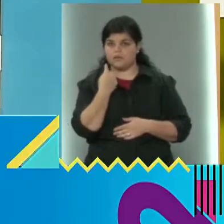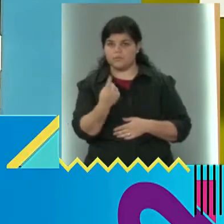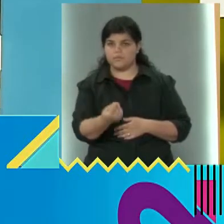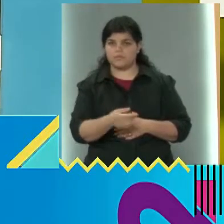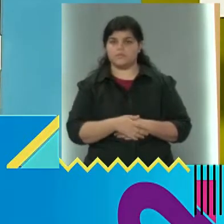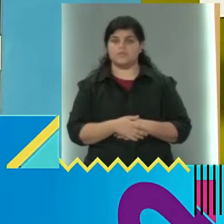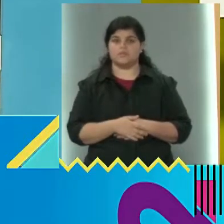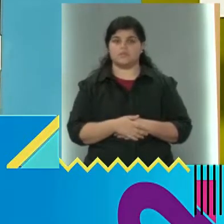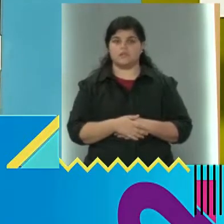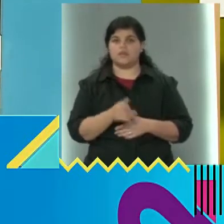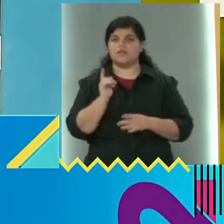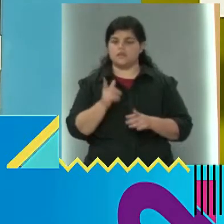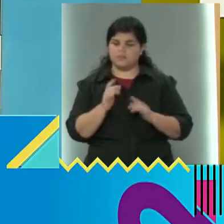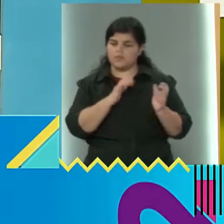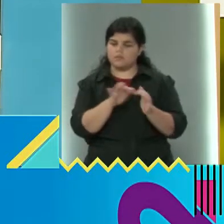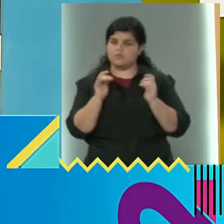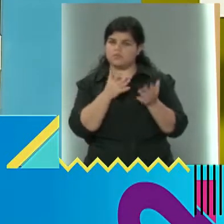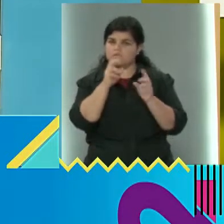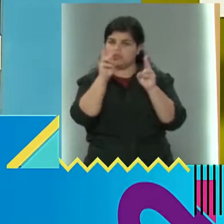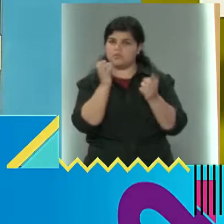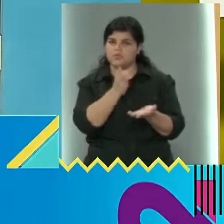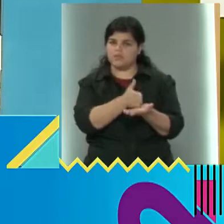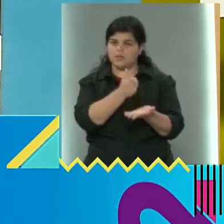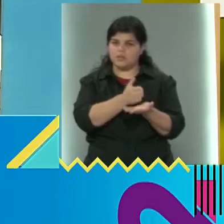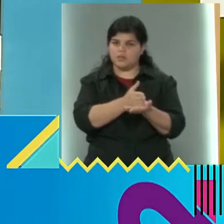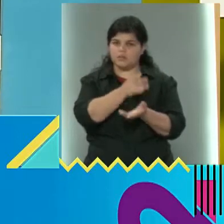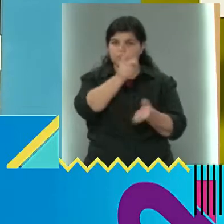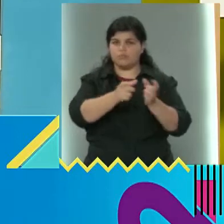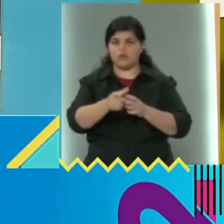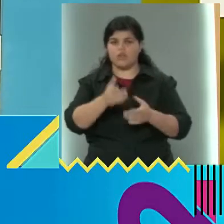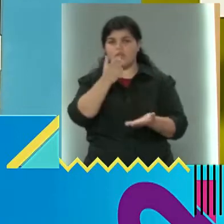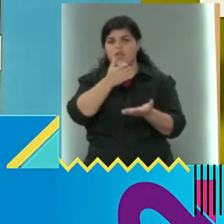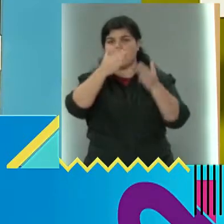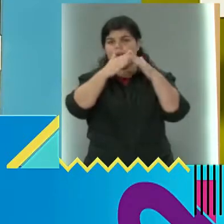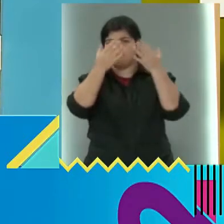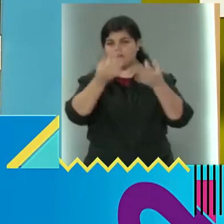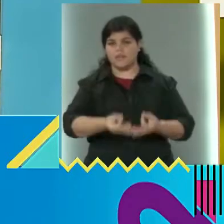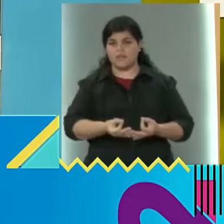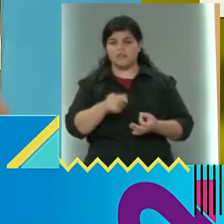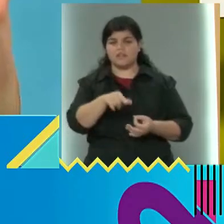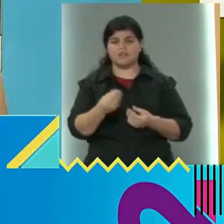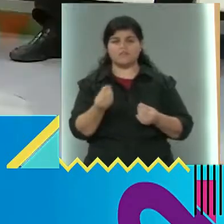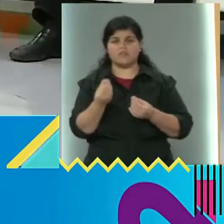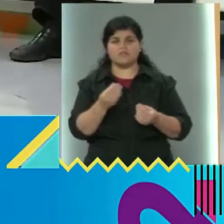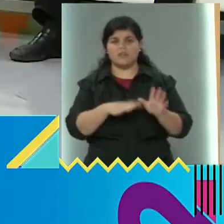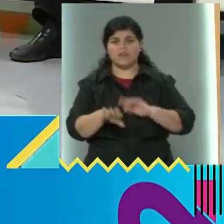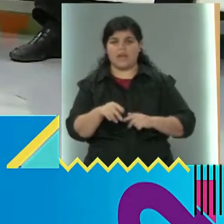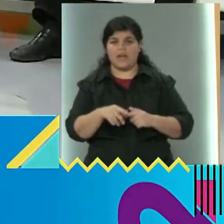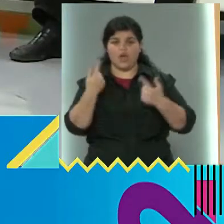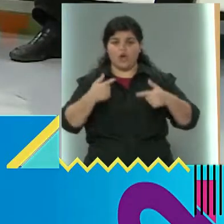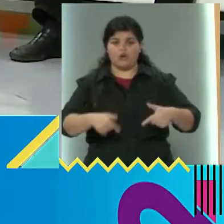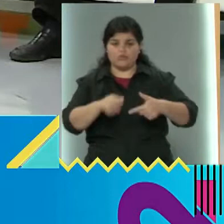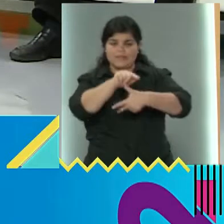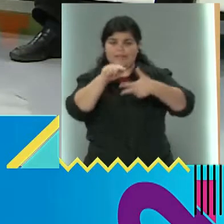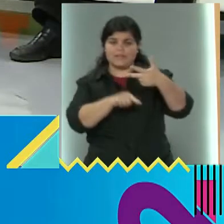este debate y un poco en relación a esto del derecho, ¿no?, humano a la vivienda digna es: ¿qué harías, qué 3 acciones harías para que